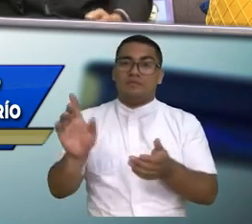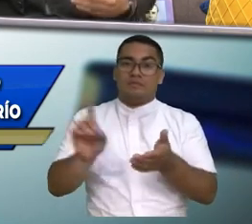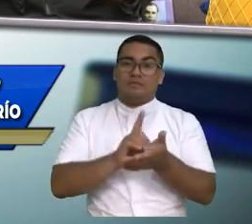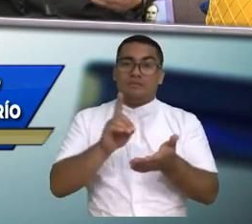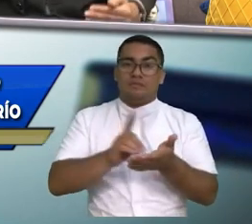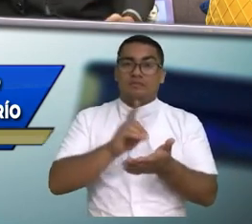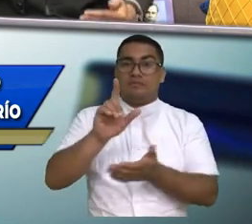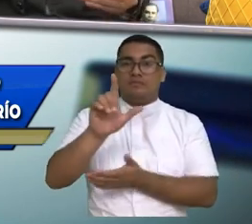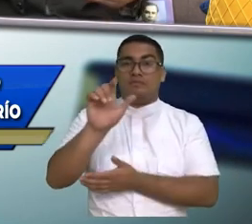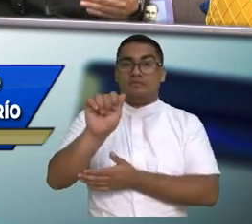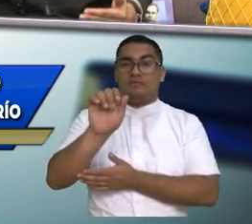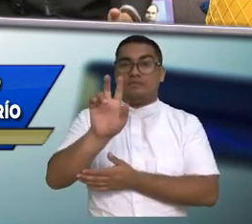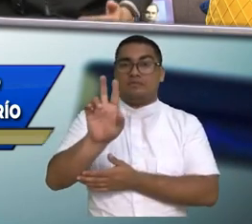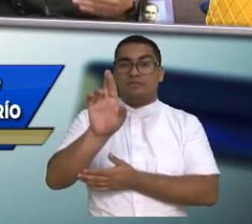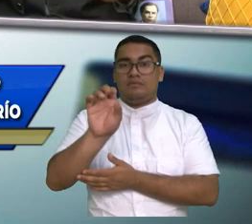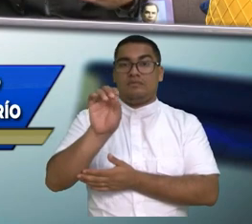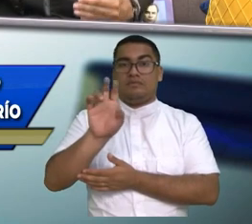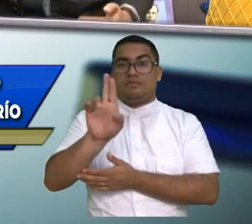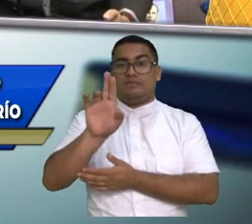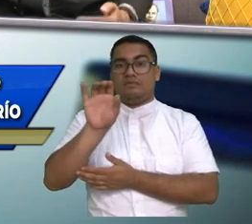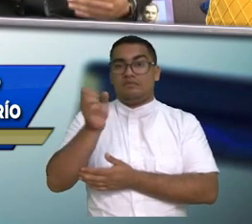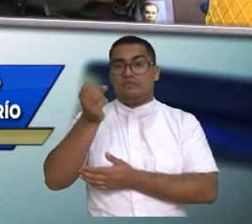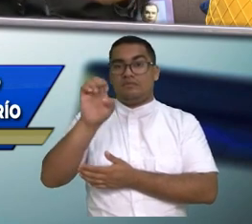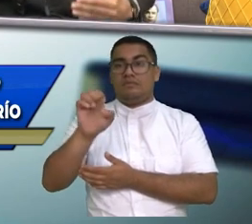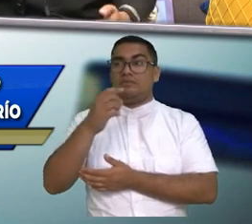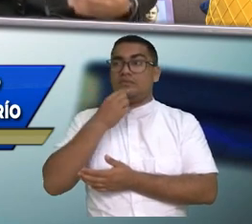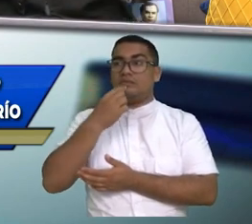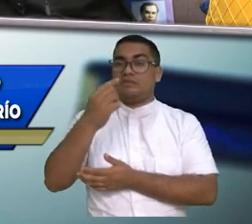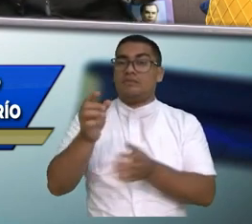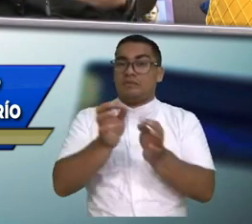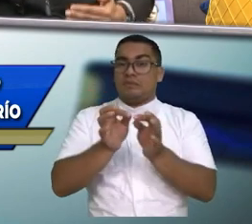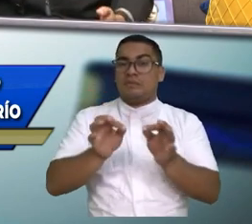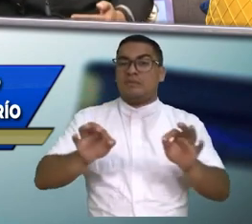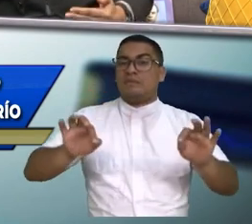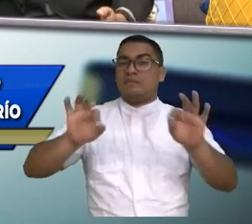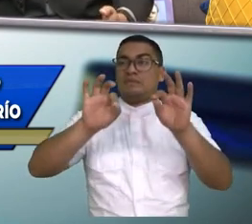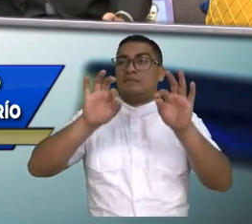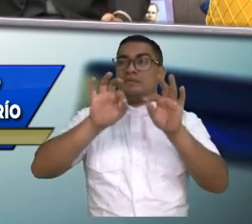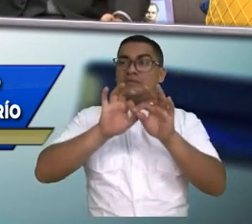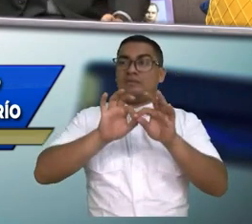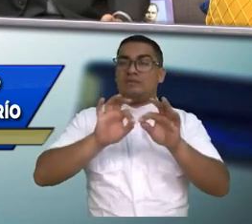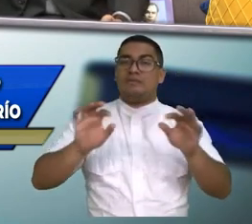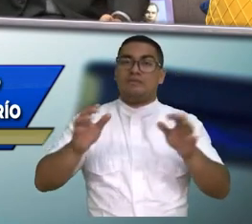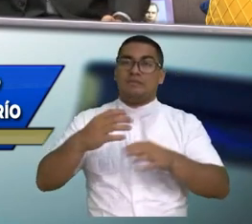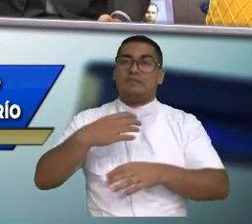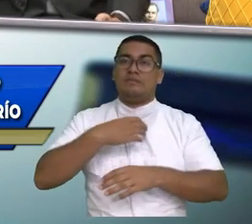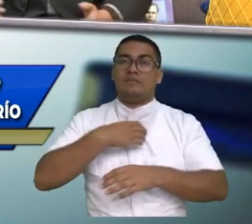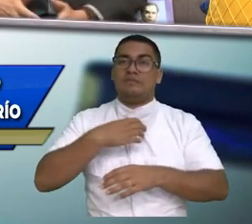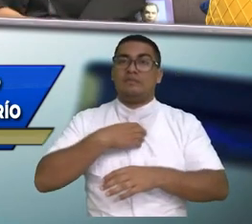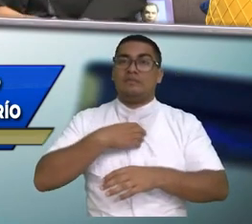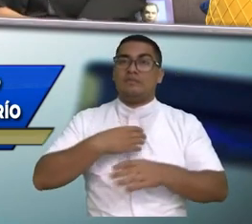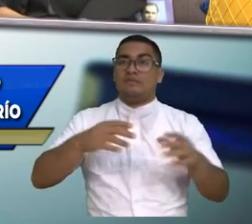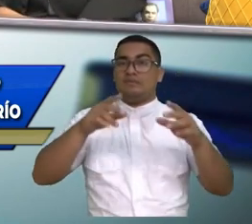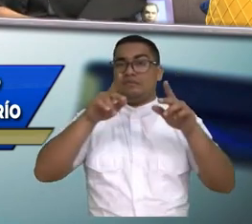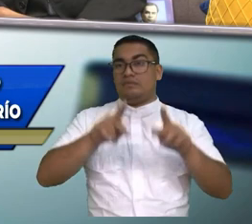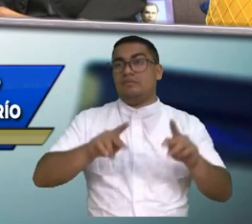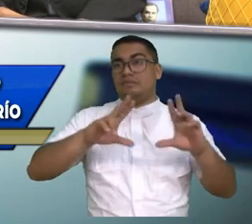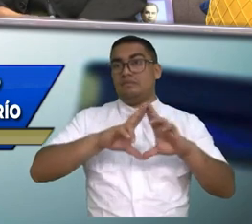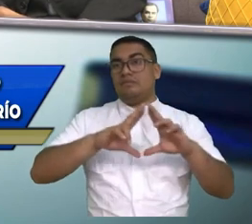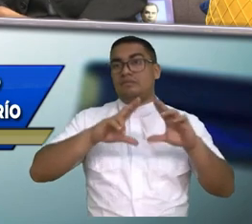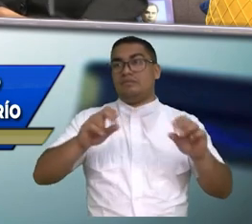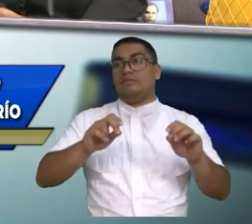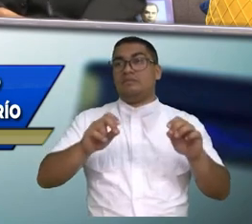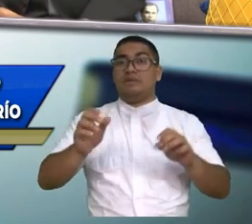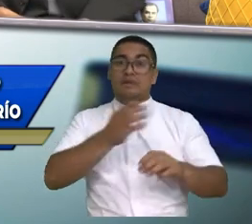Larousse te diga que Rubén Darío es la máxima figura literaria de la época contemporánea, un nicaragüense. Y además no nacido en España.